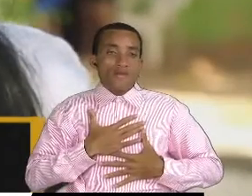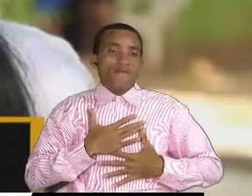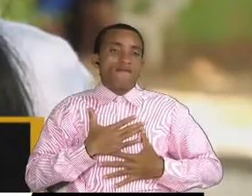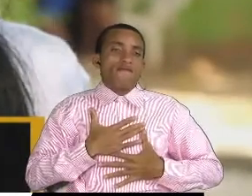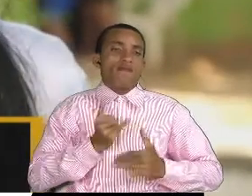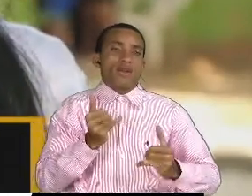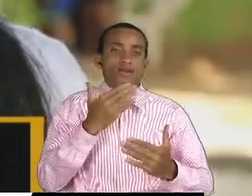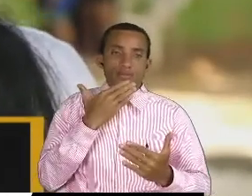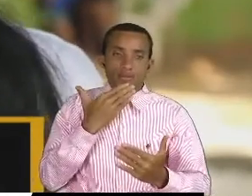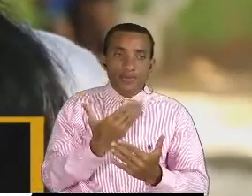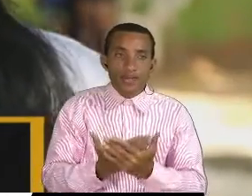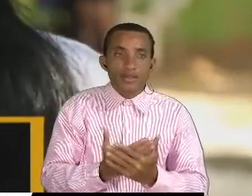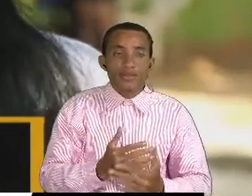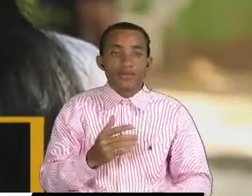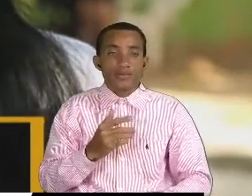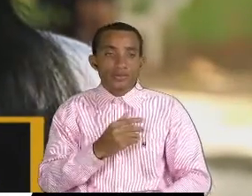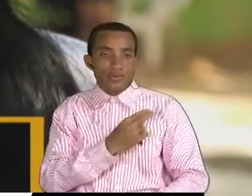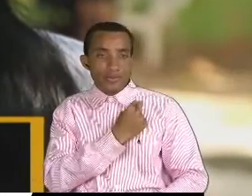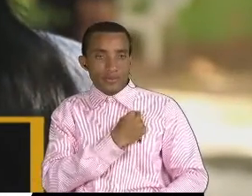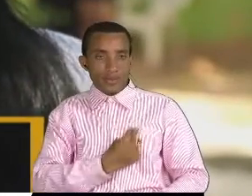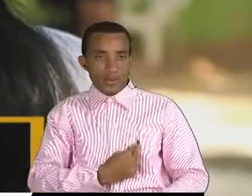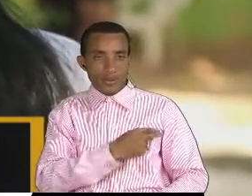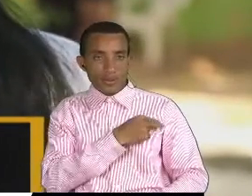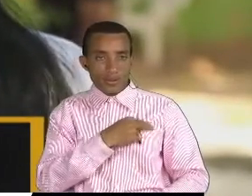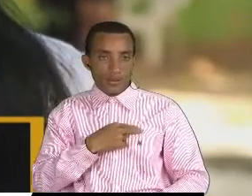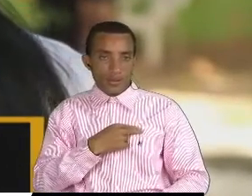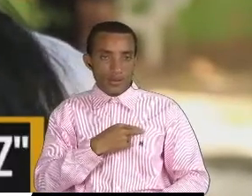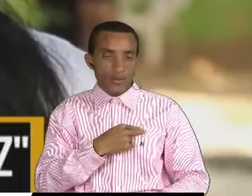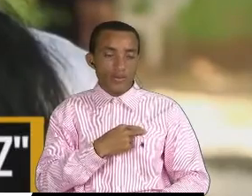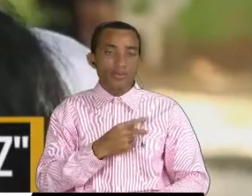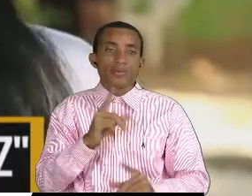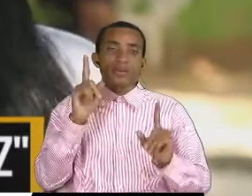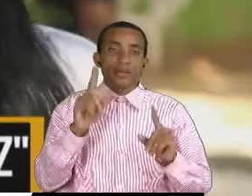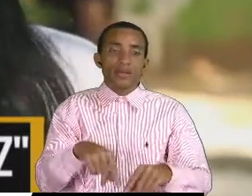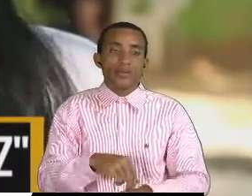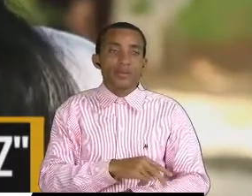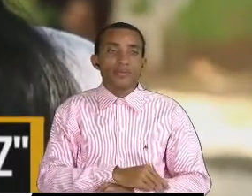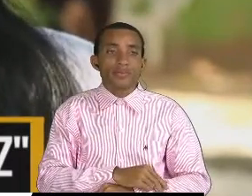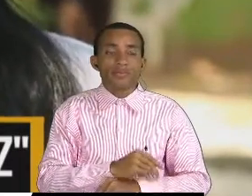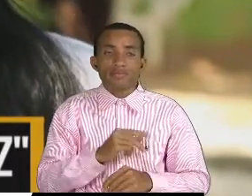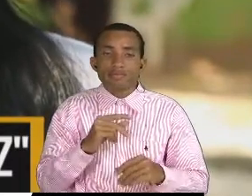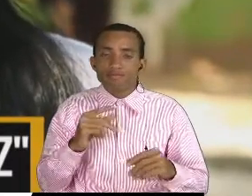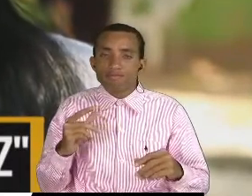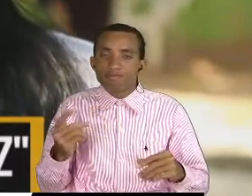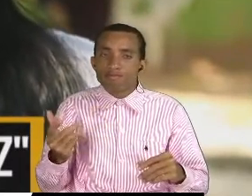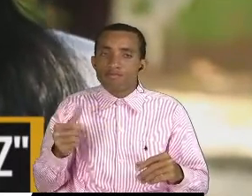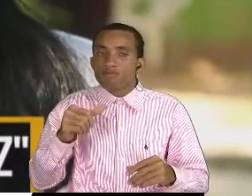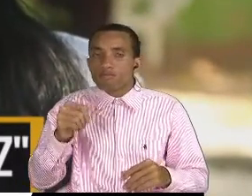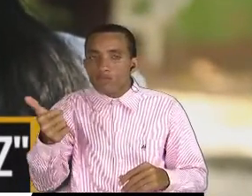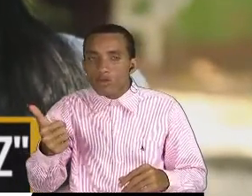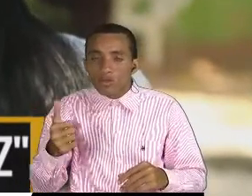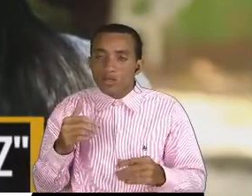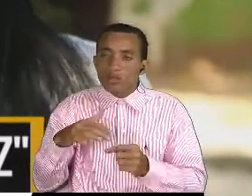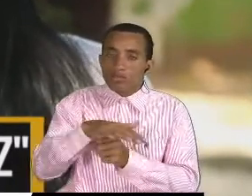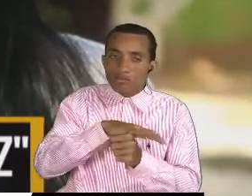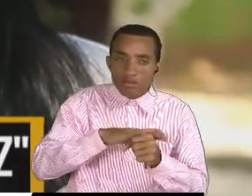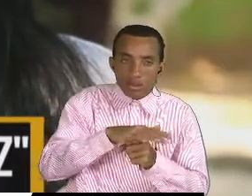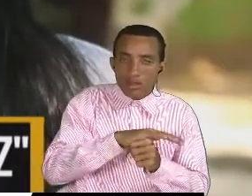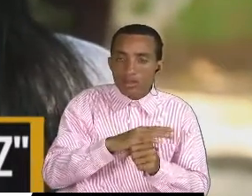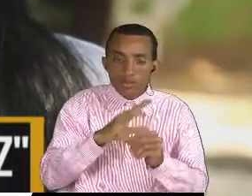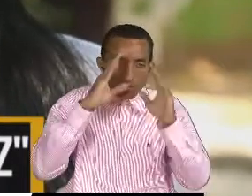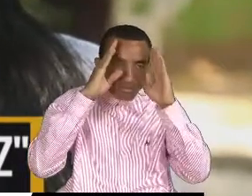con la Cruz Roja Colombiana, con la Cruz Roja Alemana, por hacer parte de nuestro barrio, por tenernos en cuenta